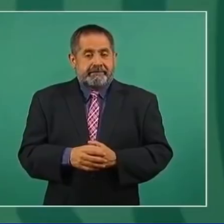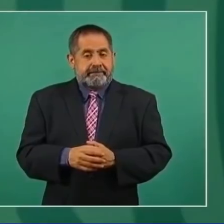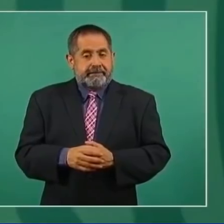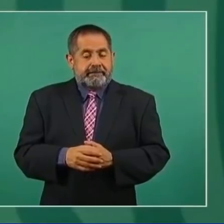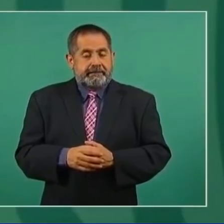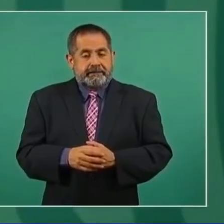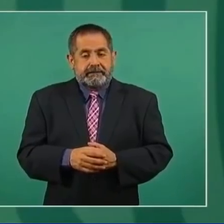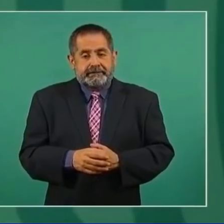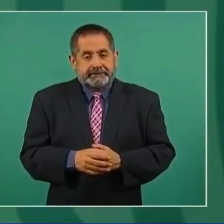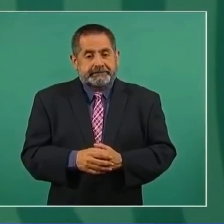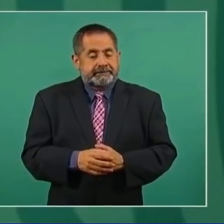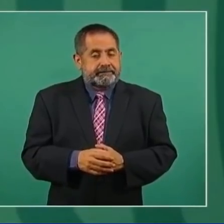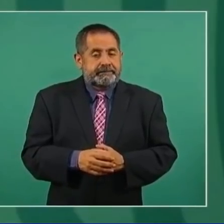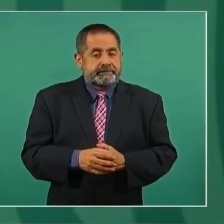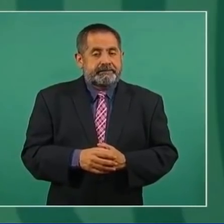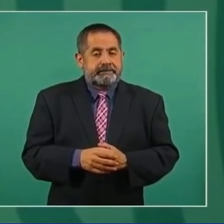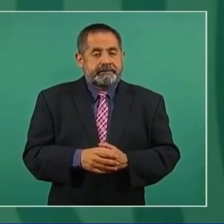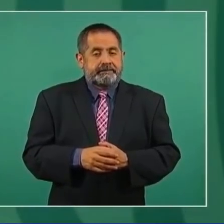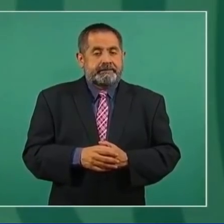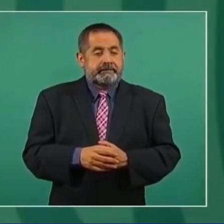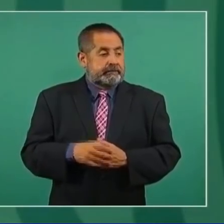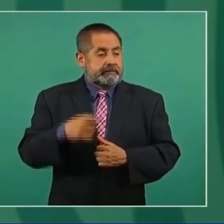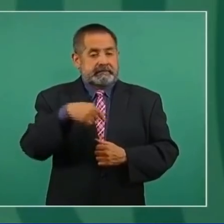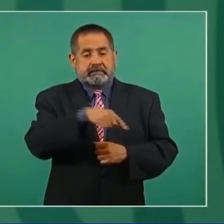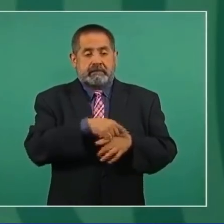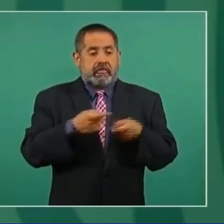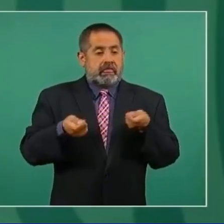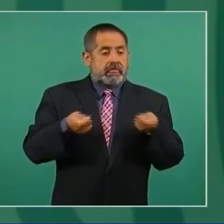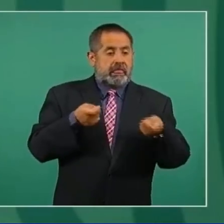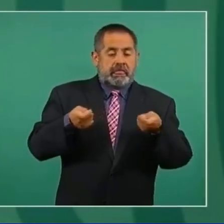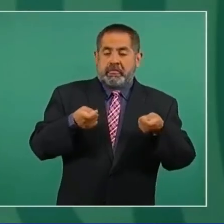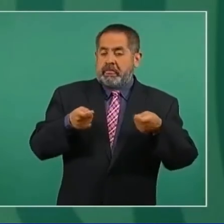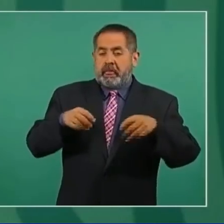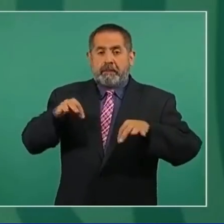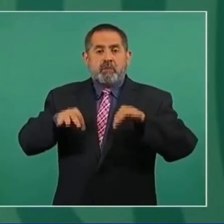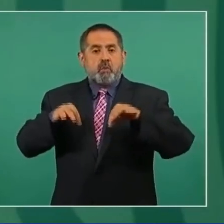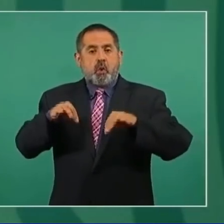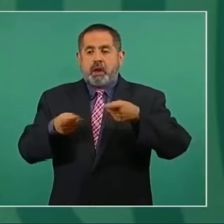con esa manipulación